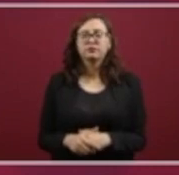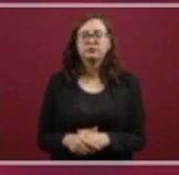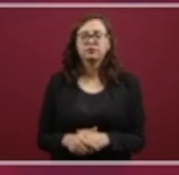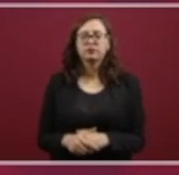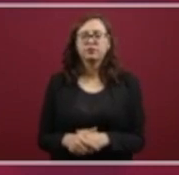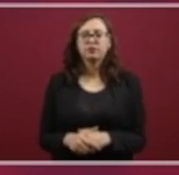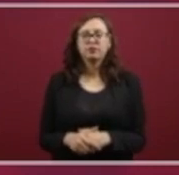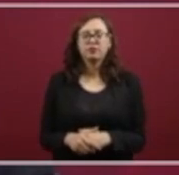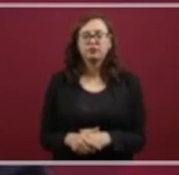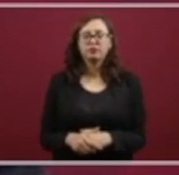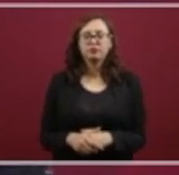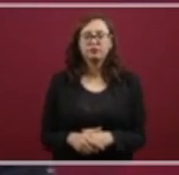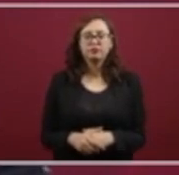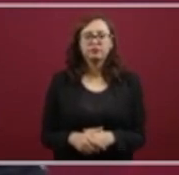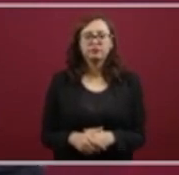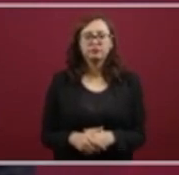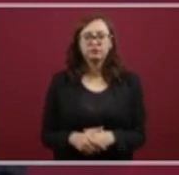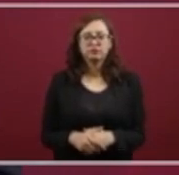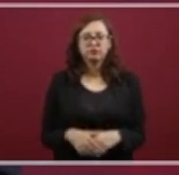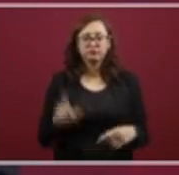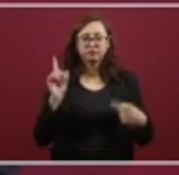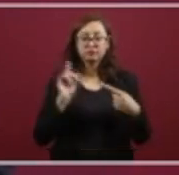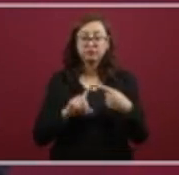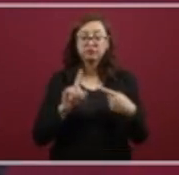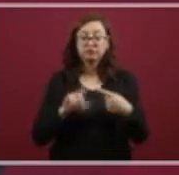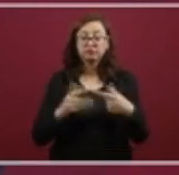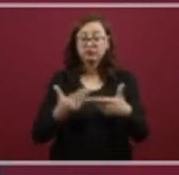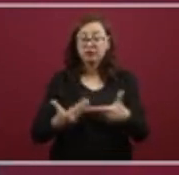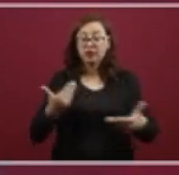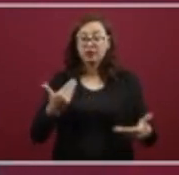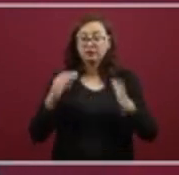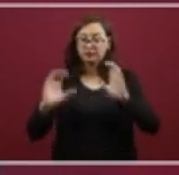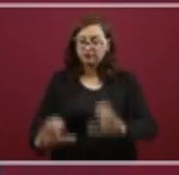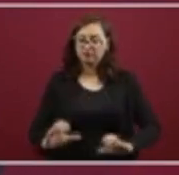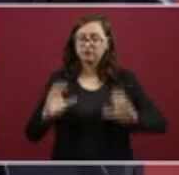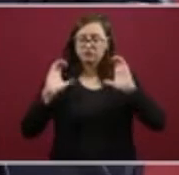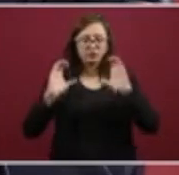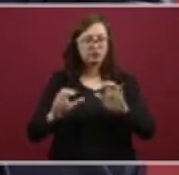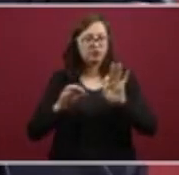contemplando la prevención, que es fundamental.